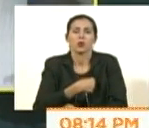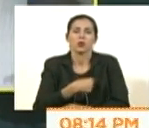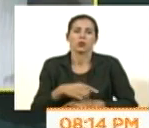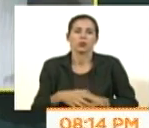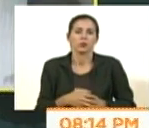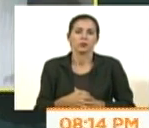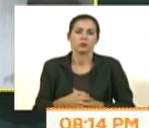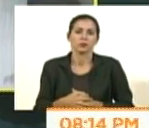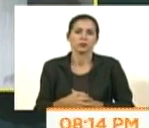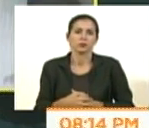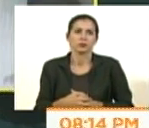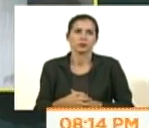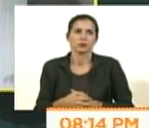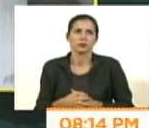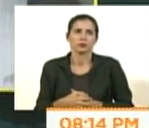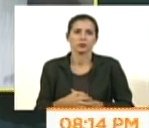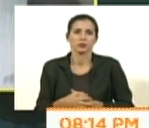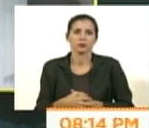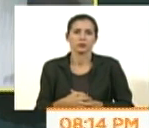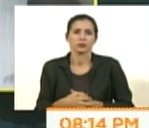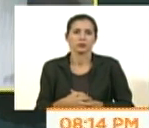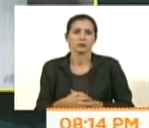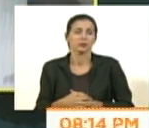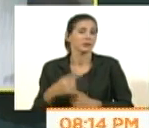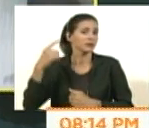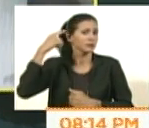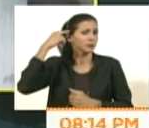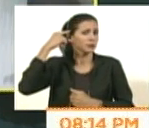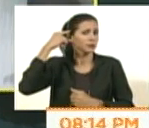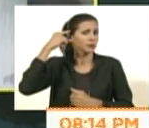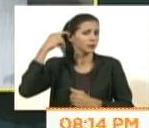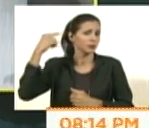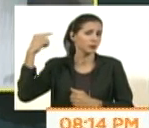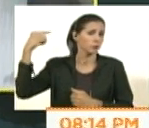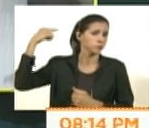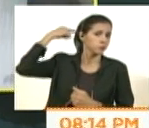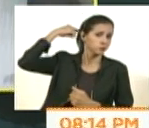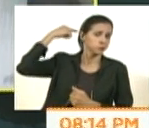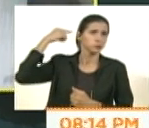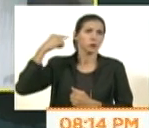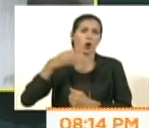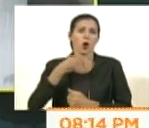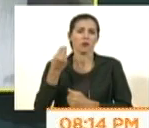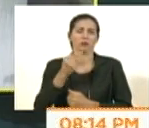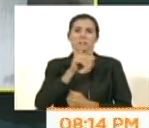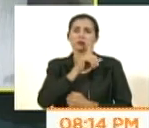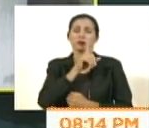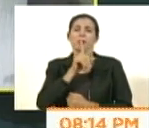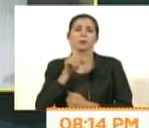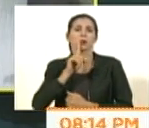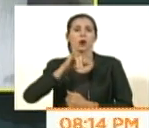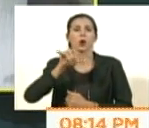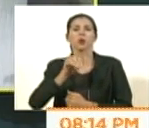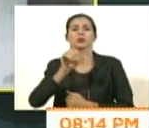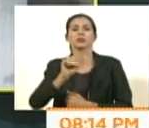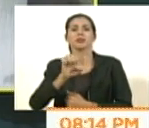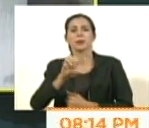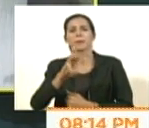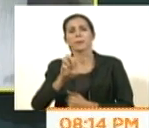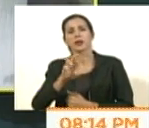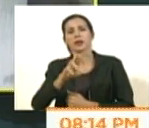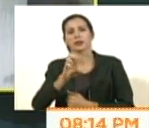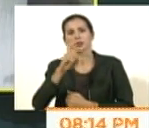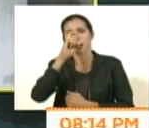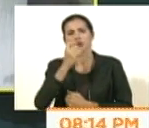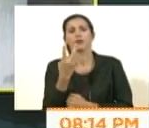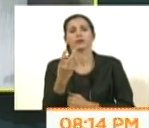región infraorbital derecha el joven José Pérez, de 20